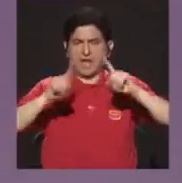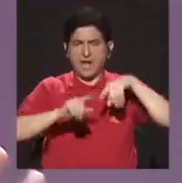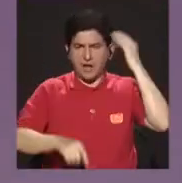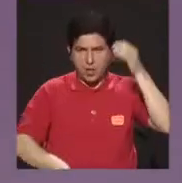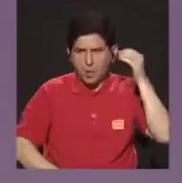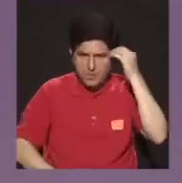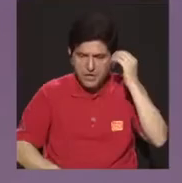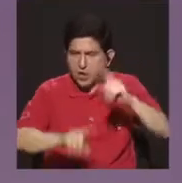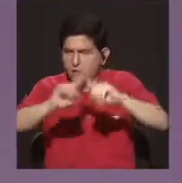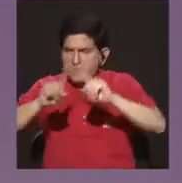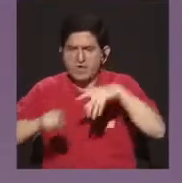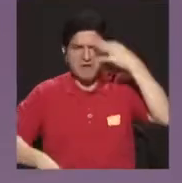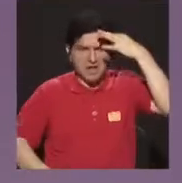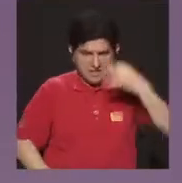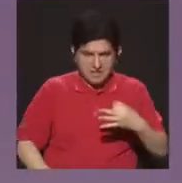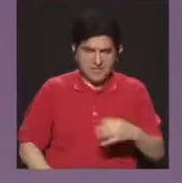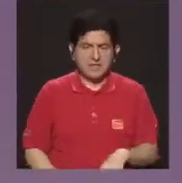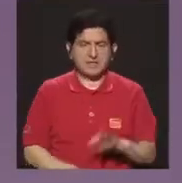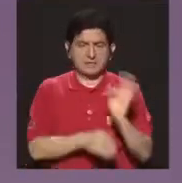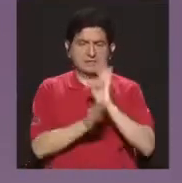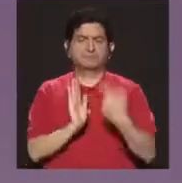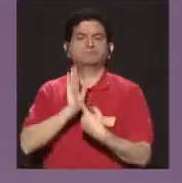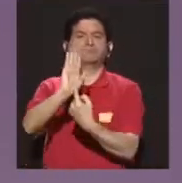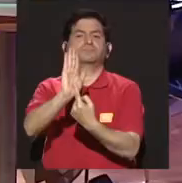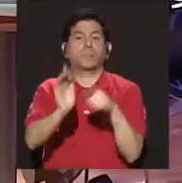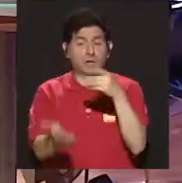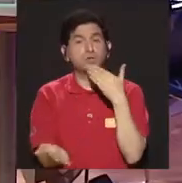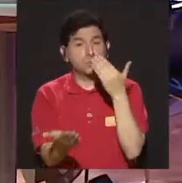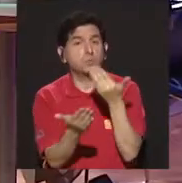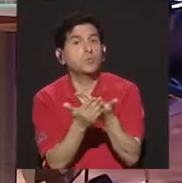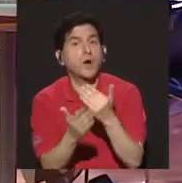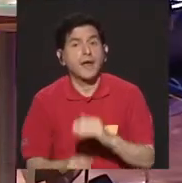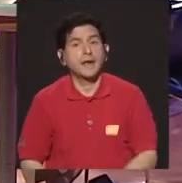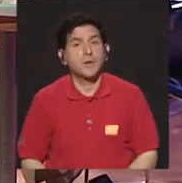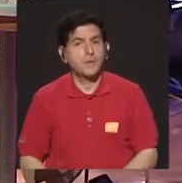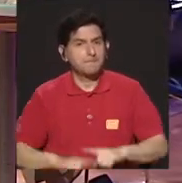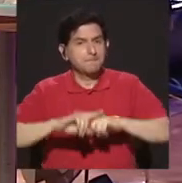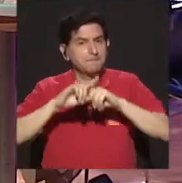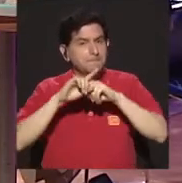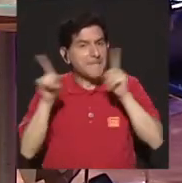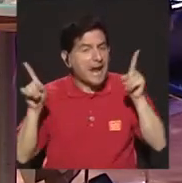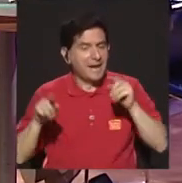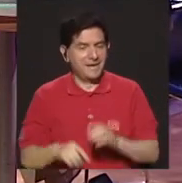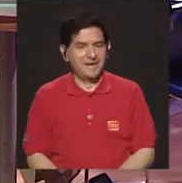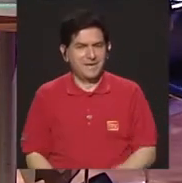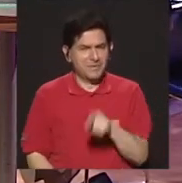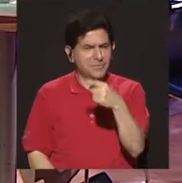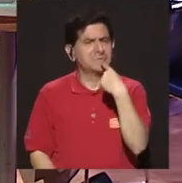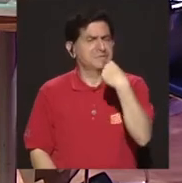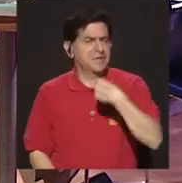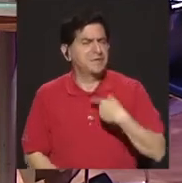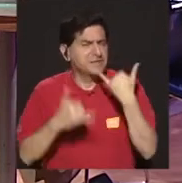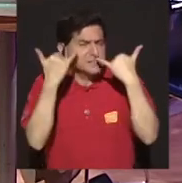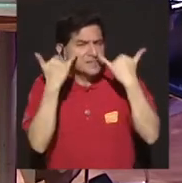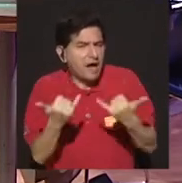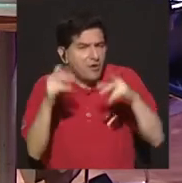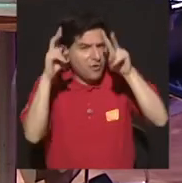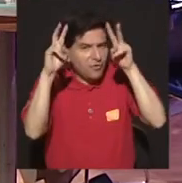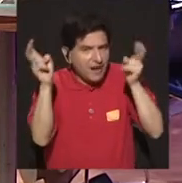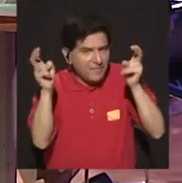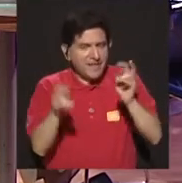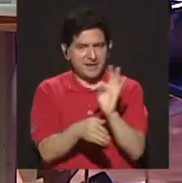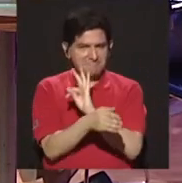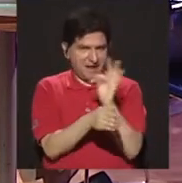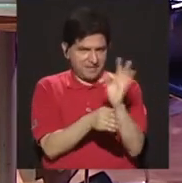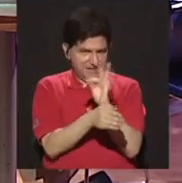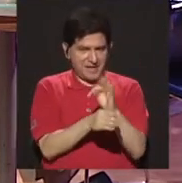diversos y criterios en televisión eso está muy bien solo que ustedes con lo que ustedes han planteado en este momento sobre el tema de la